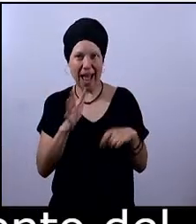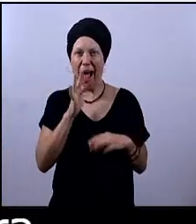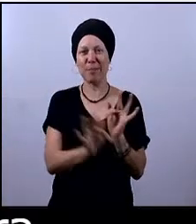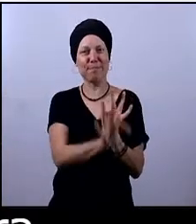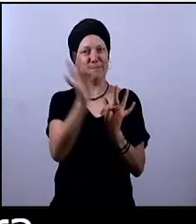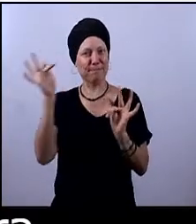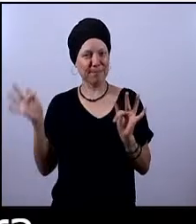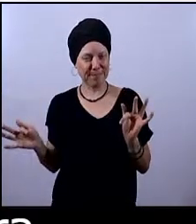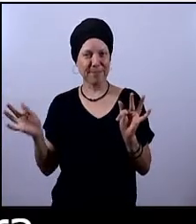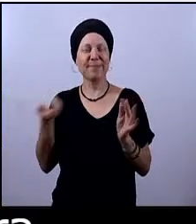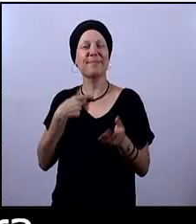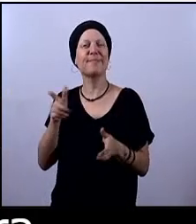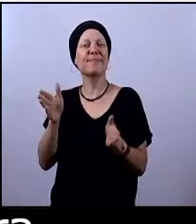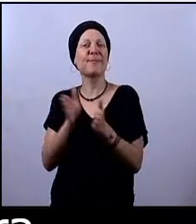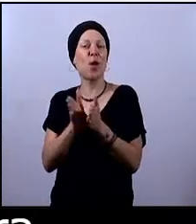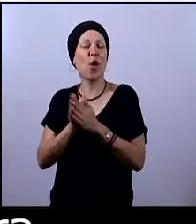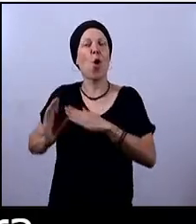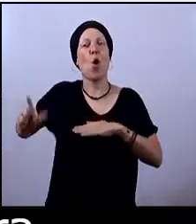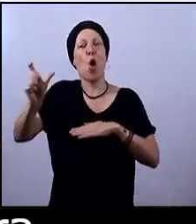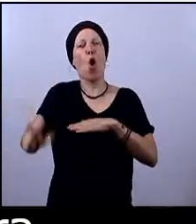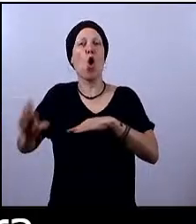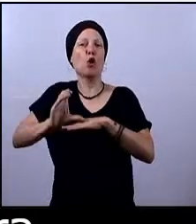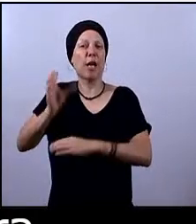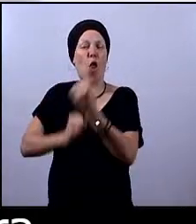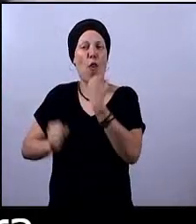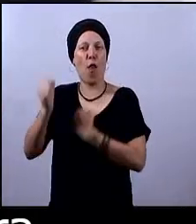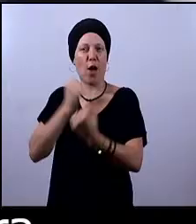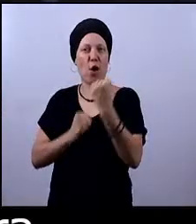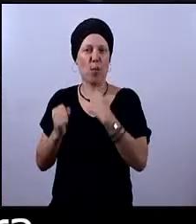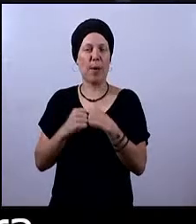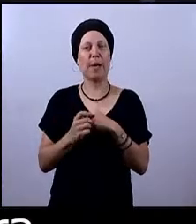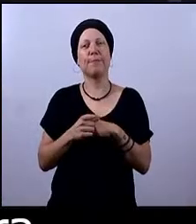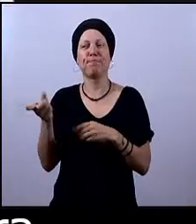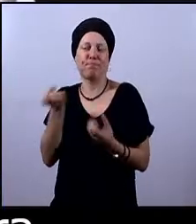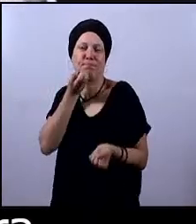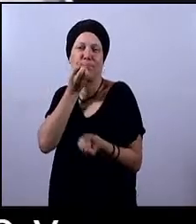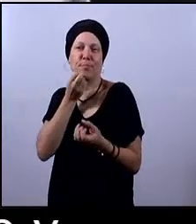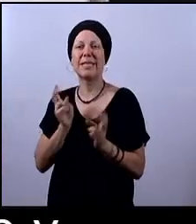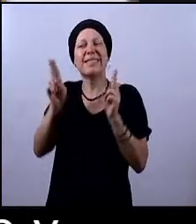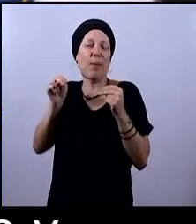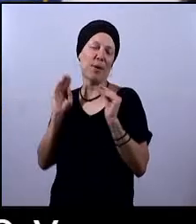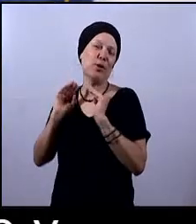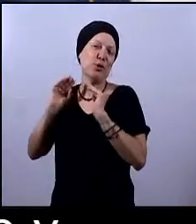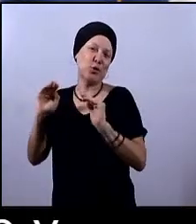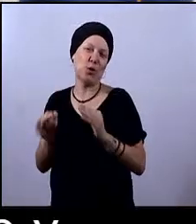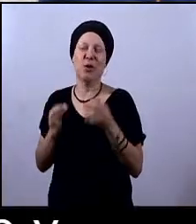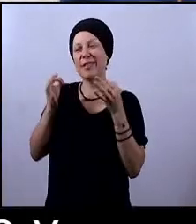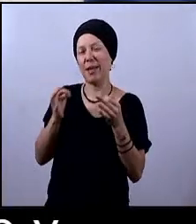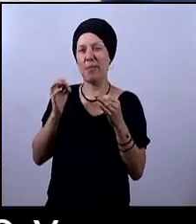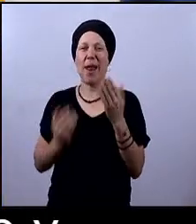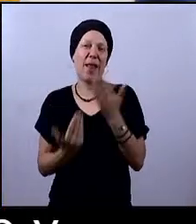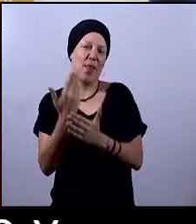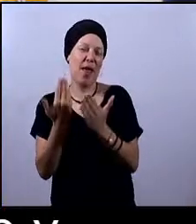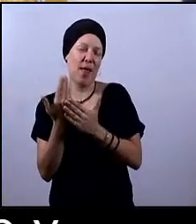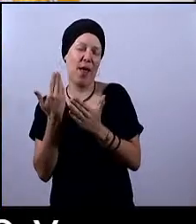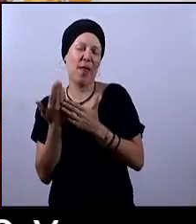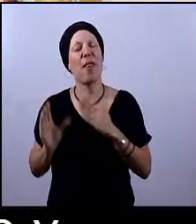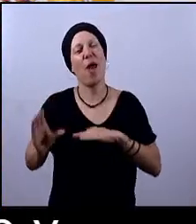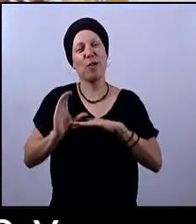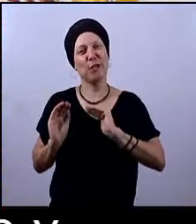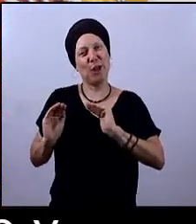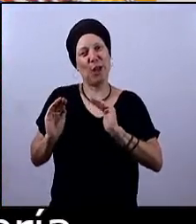Paso a que les informe el consejero de Economía de los trascendentales asuntos que impulsa siempre, cada día, su consejería.